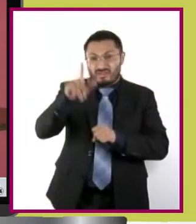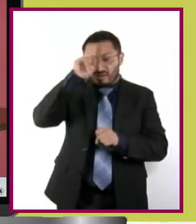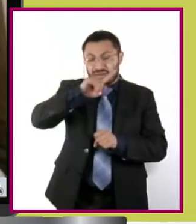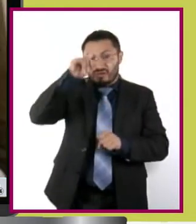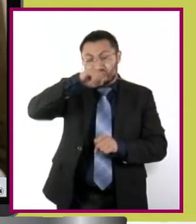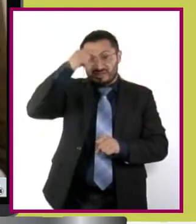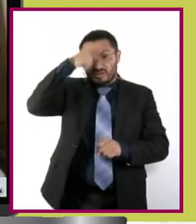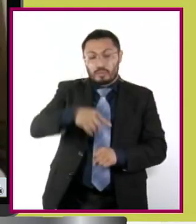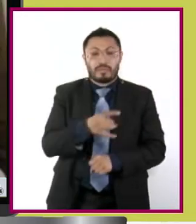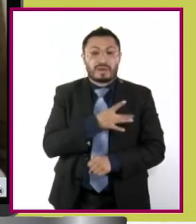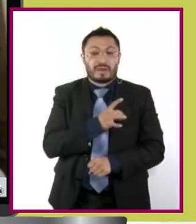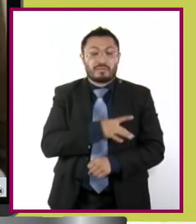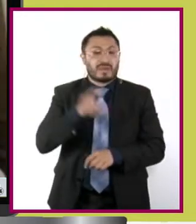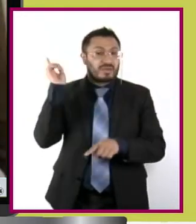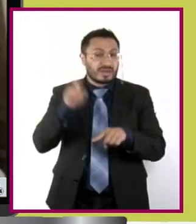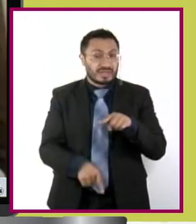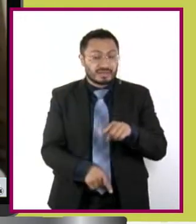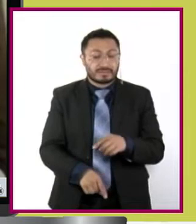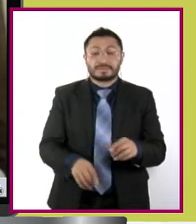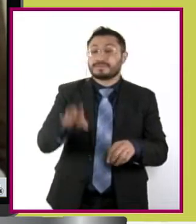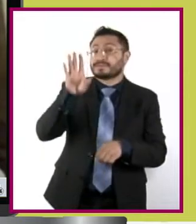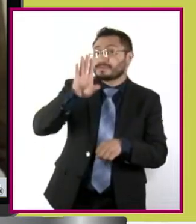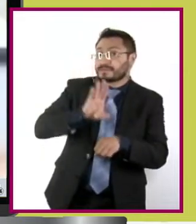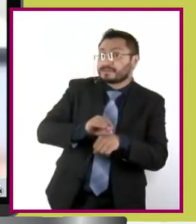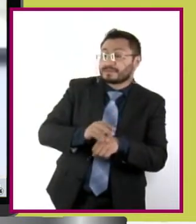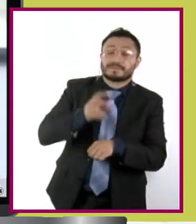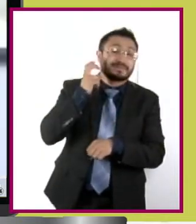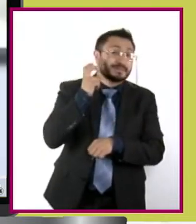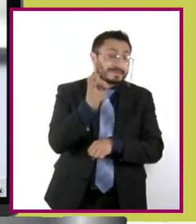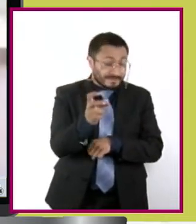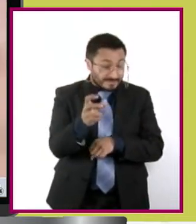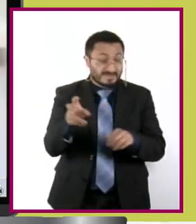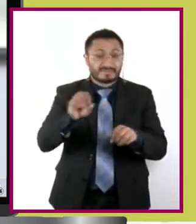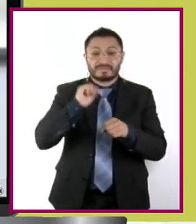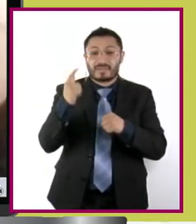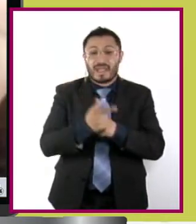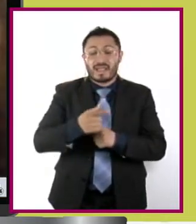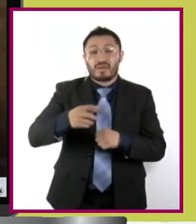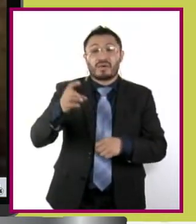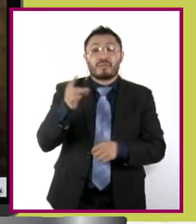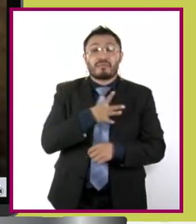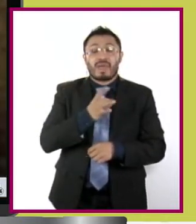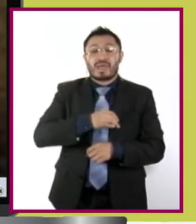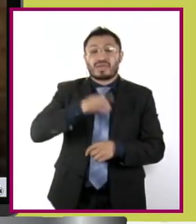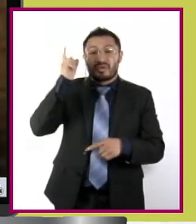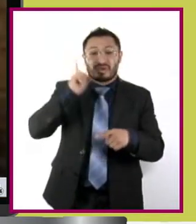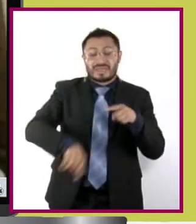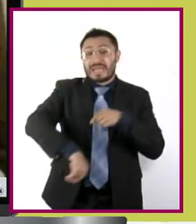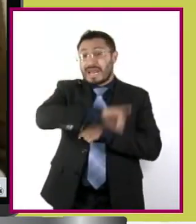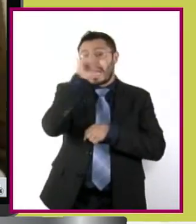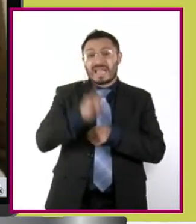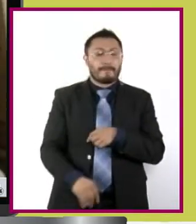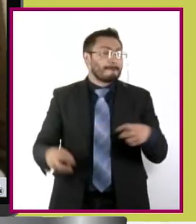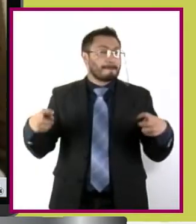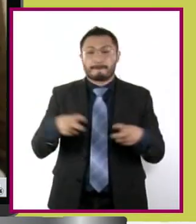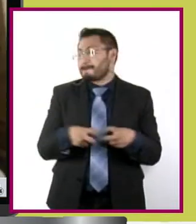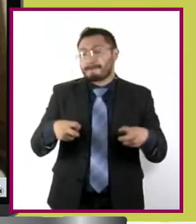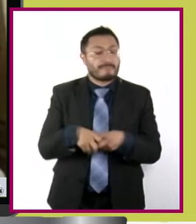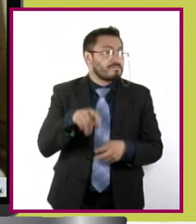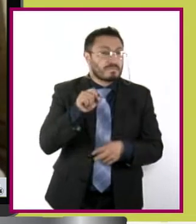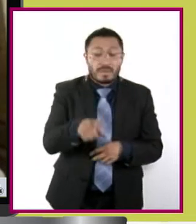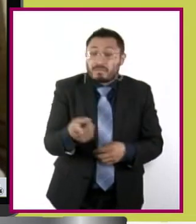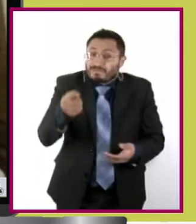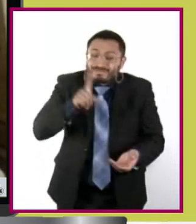miedo? Déjenme decirles, chicos, es algo que nunca se quita, ni los nervios, siempre están